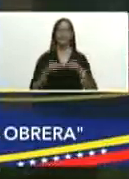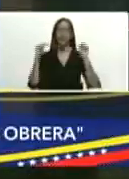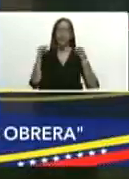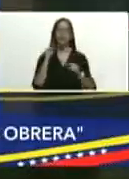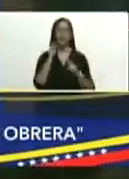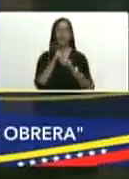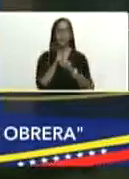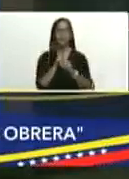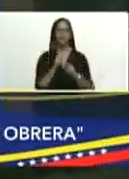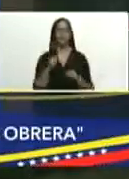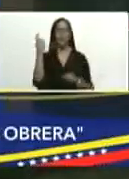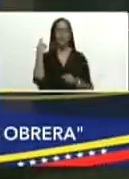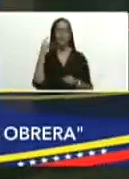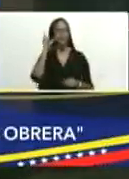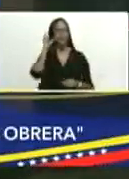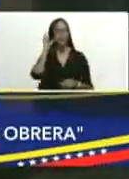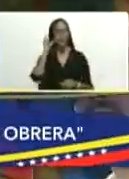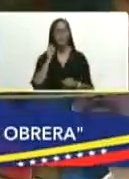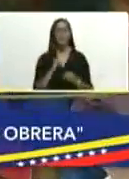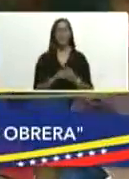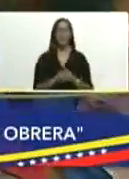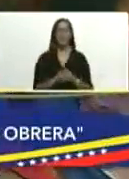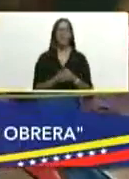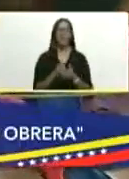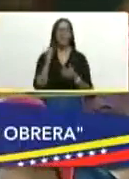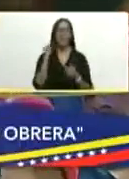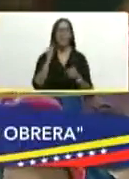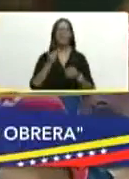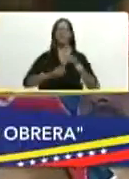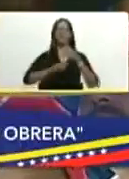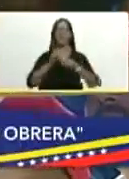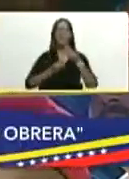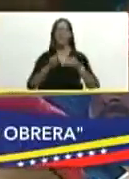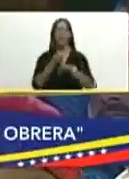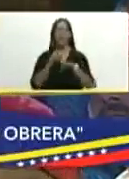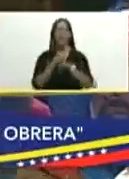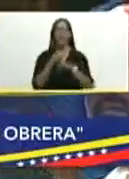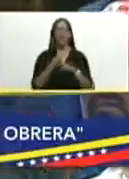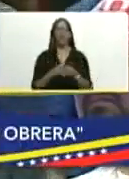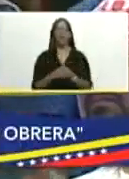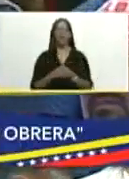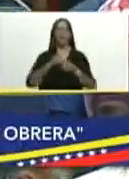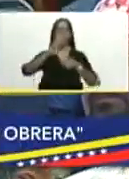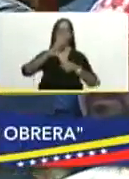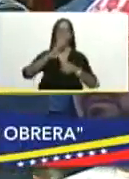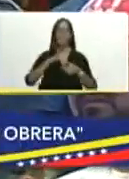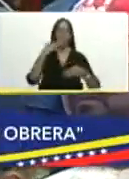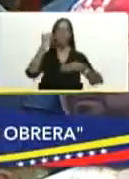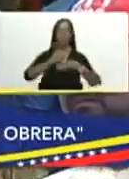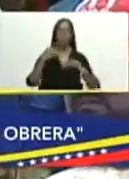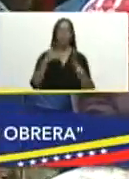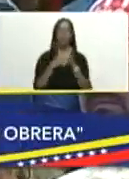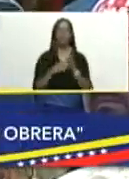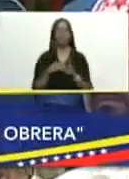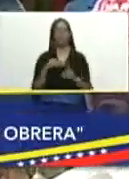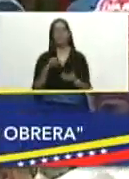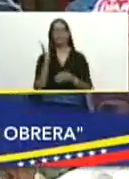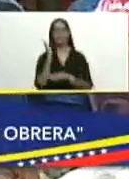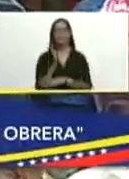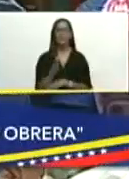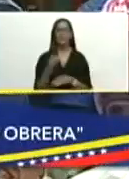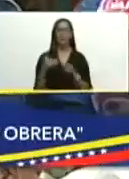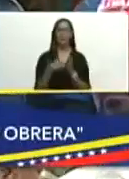aquí ayer escuchábamos ese ratificando el gobierno norteamericano el bloqueo contra y las sanciones contra Venezuela pero